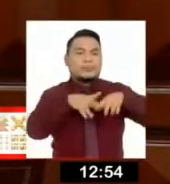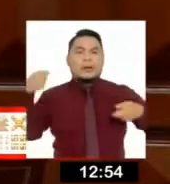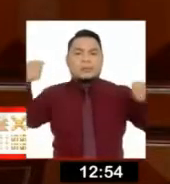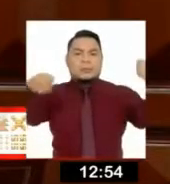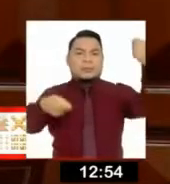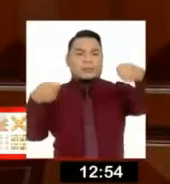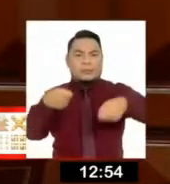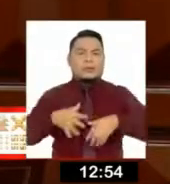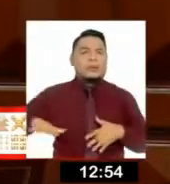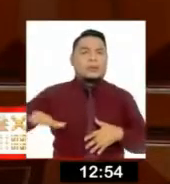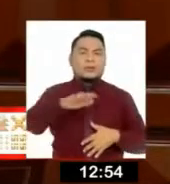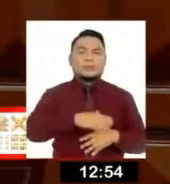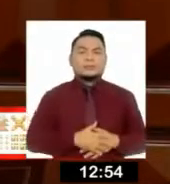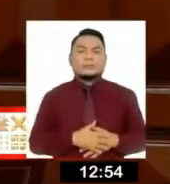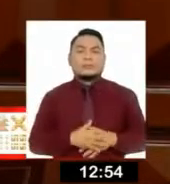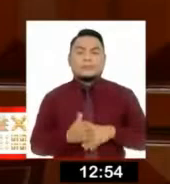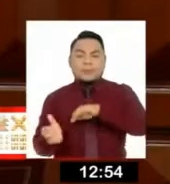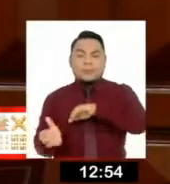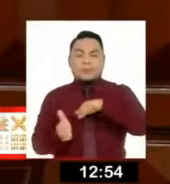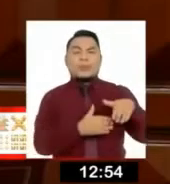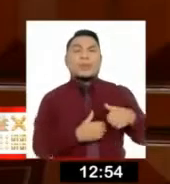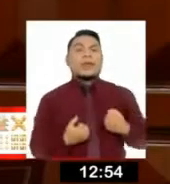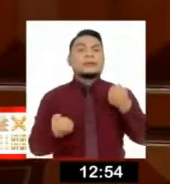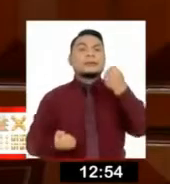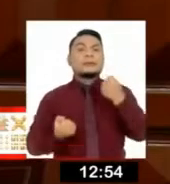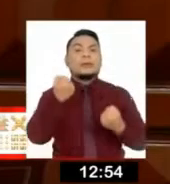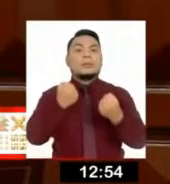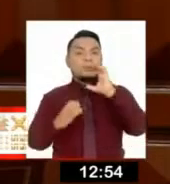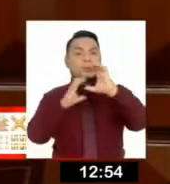público. Transportes y comunicaciones.